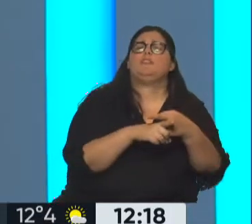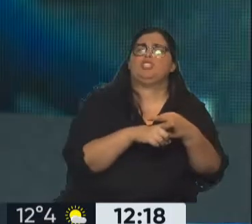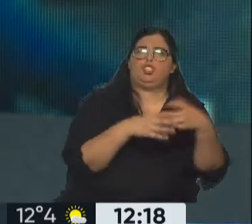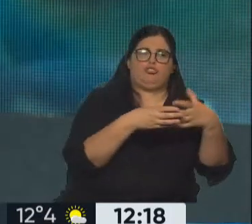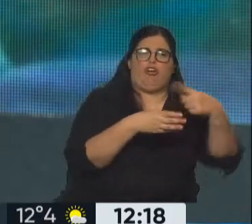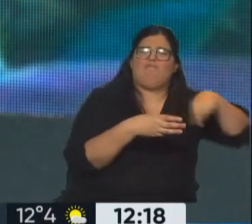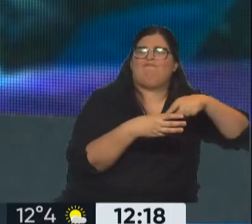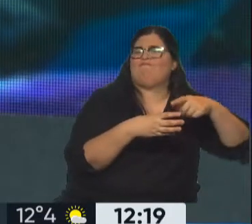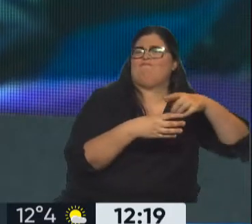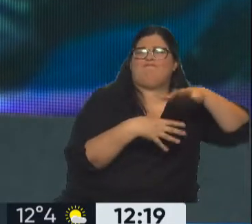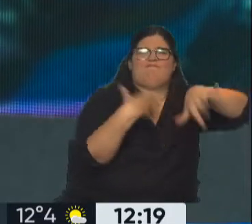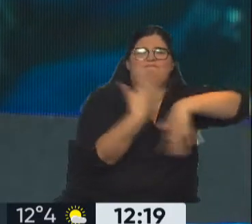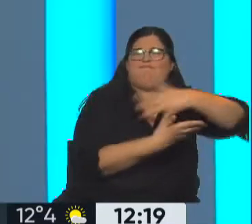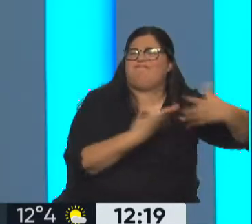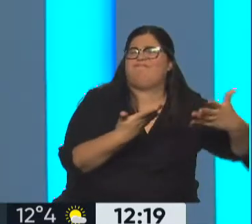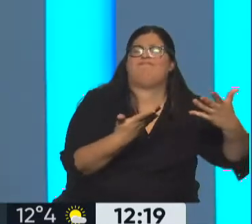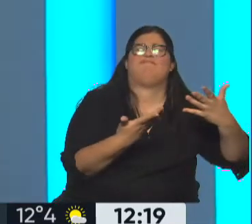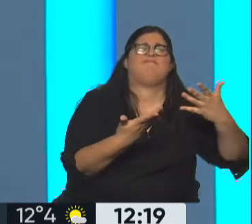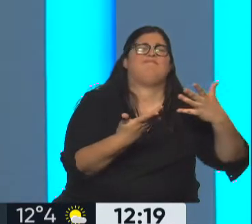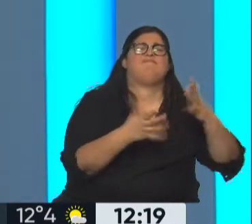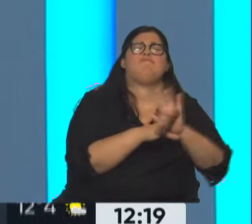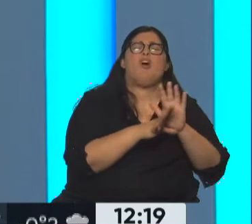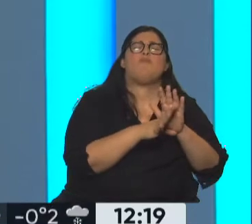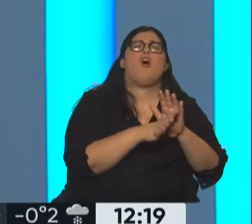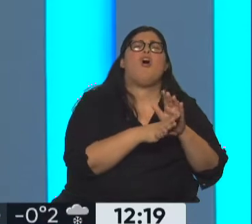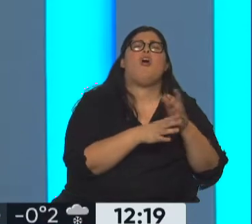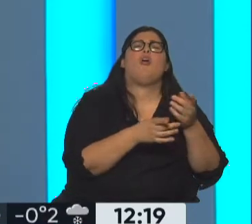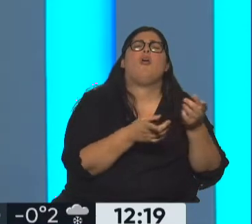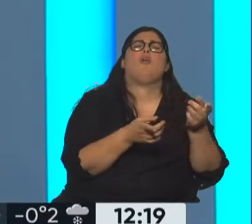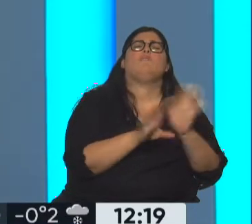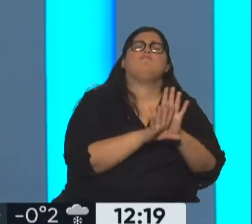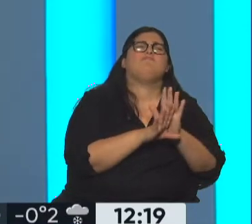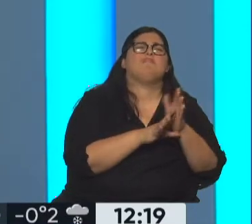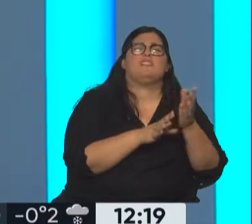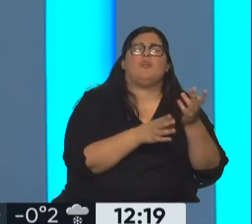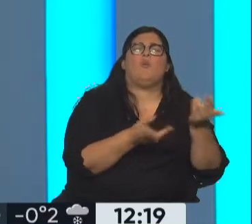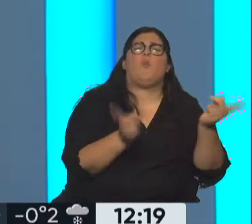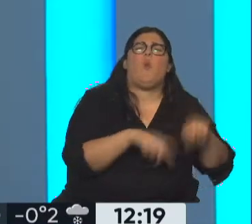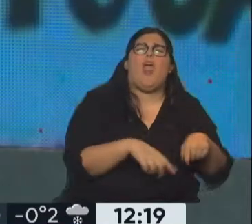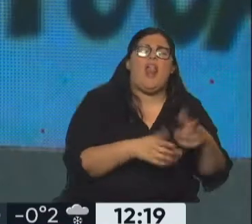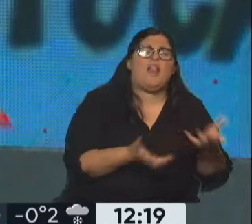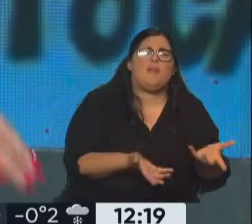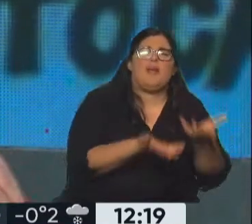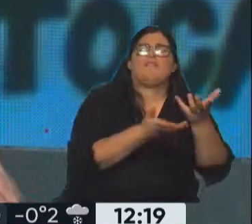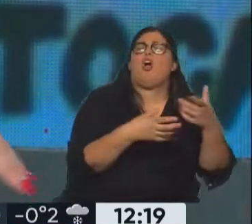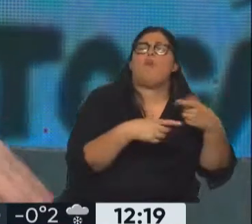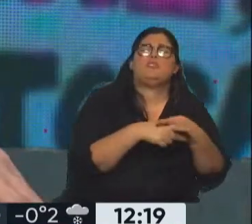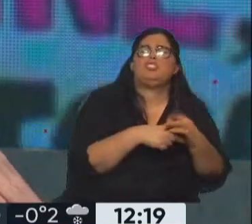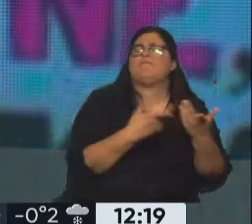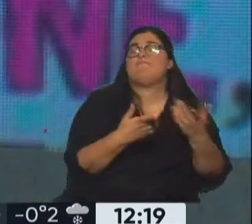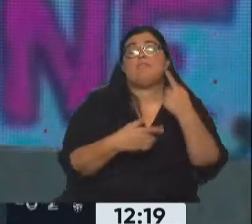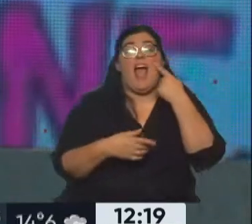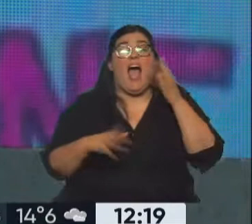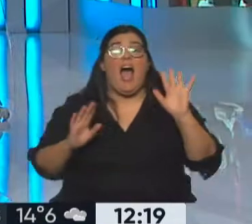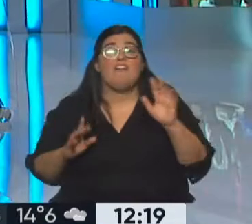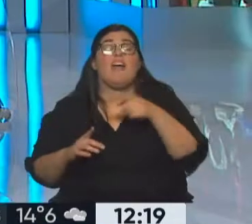¿no? Esta suerte de, hay como una suerte de resucitamiento que va por México, bueno, hay ¿no? que ver si esto justamente la reforma electoral no genera una